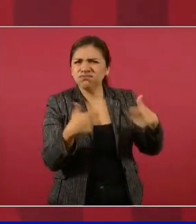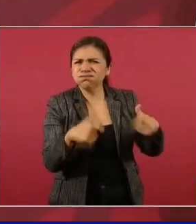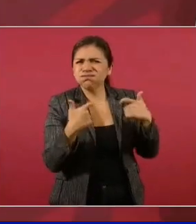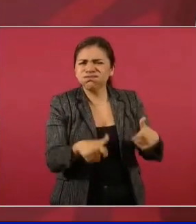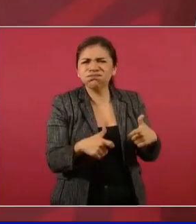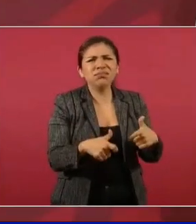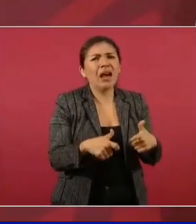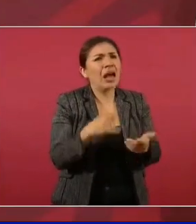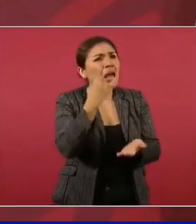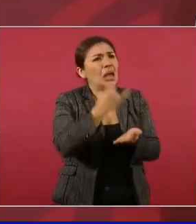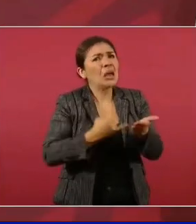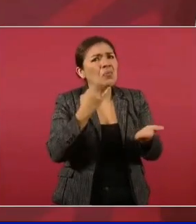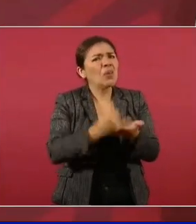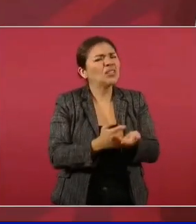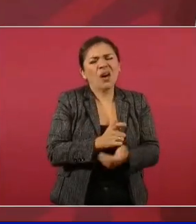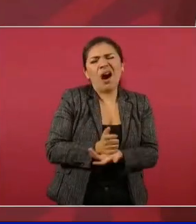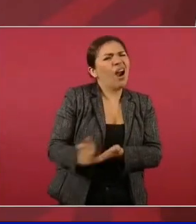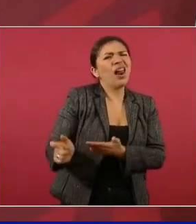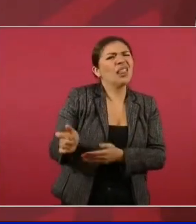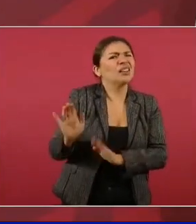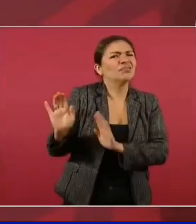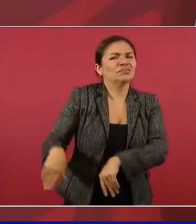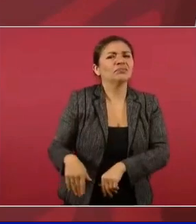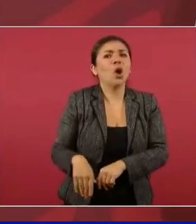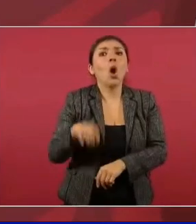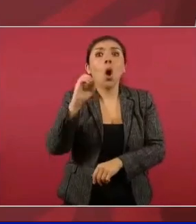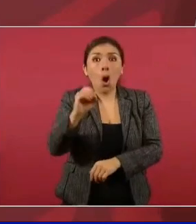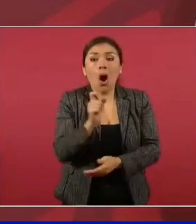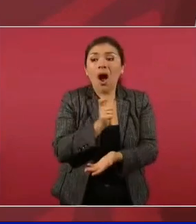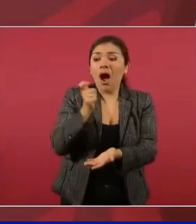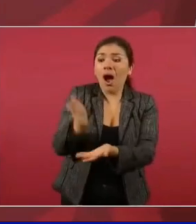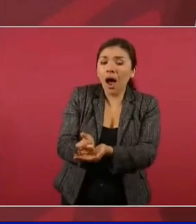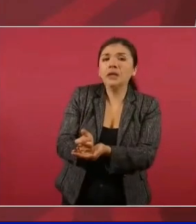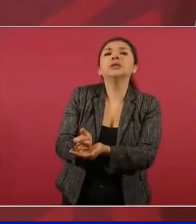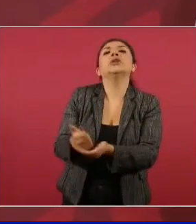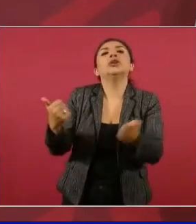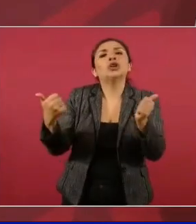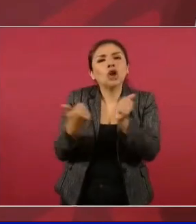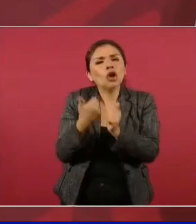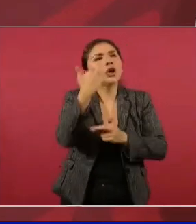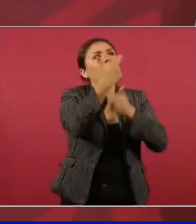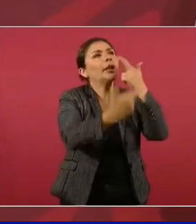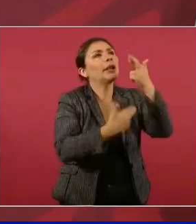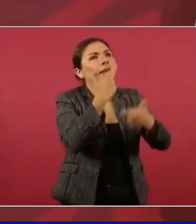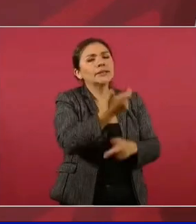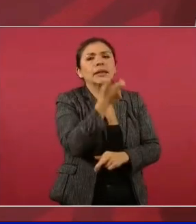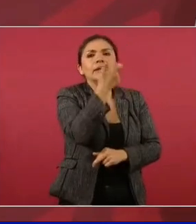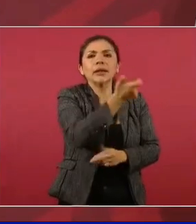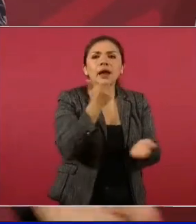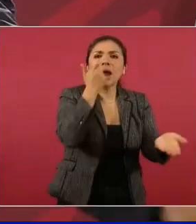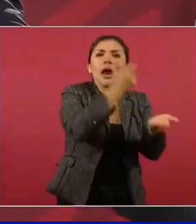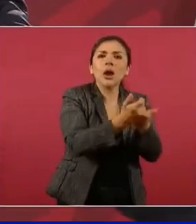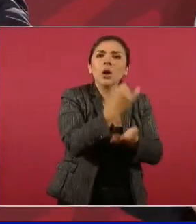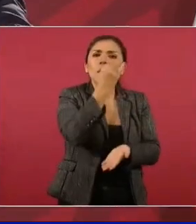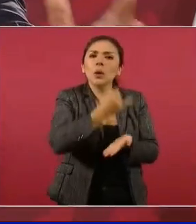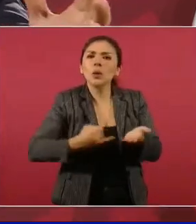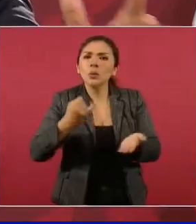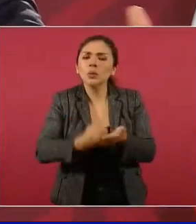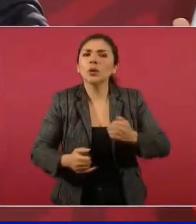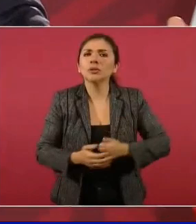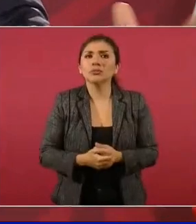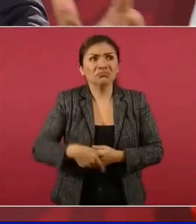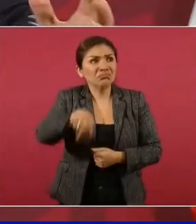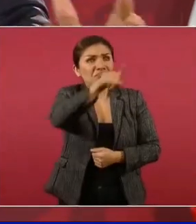o les devolvían los impuestos y todavía tenían el descaro de manejar una